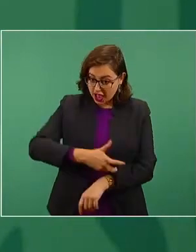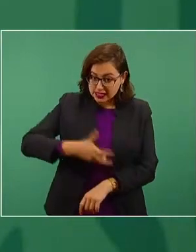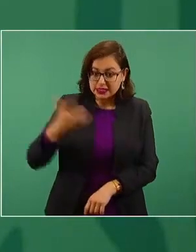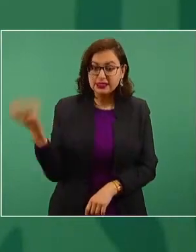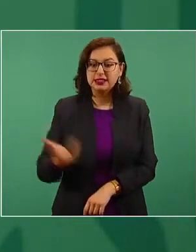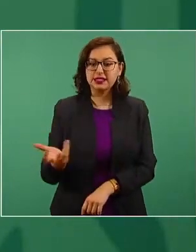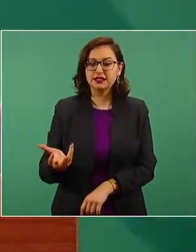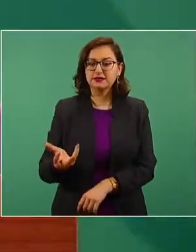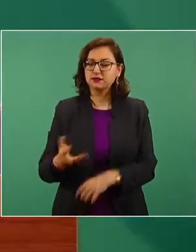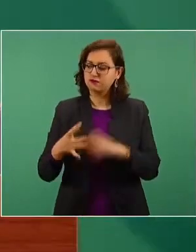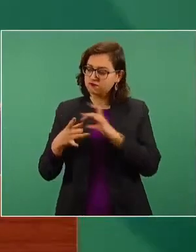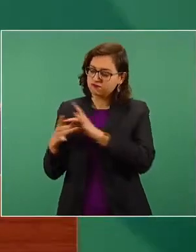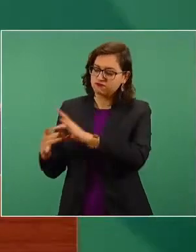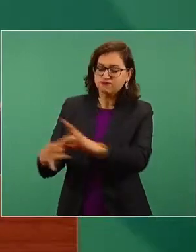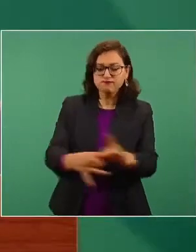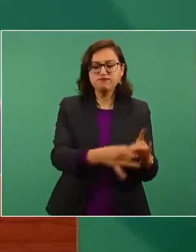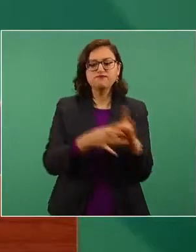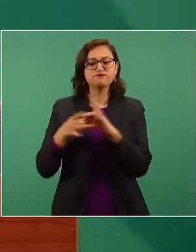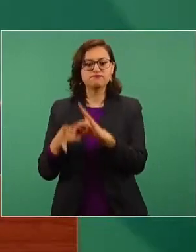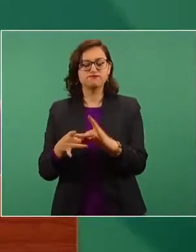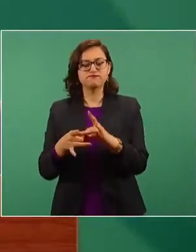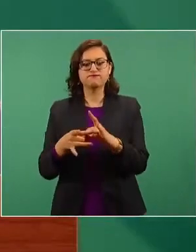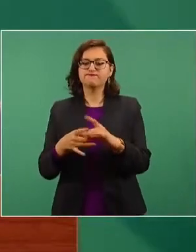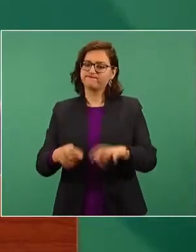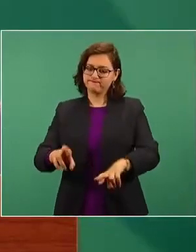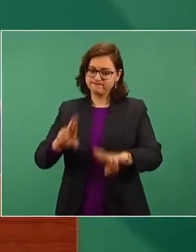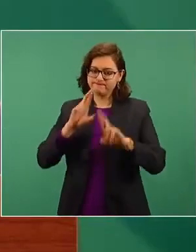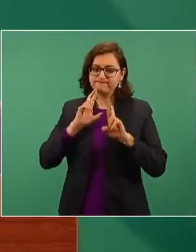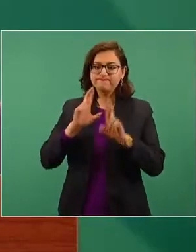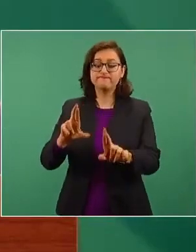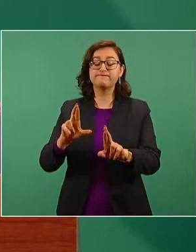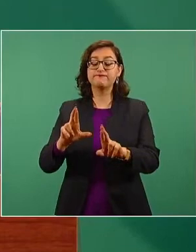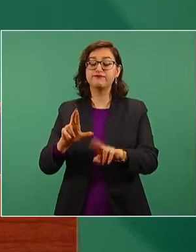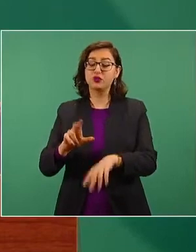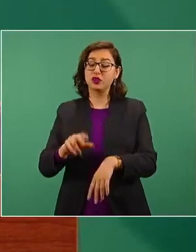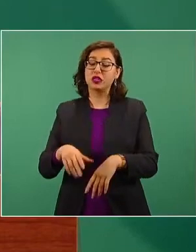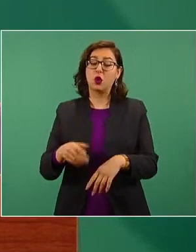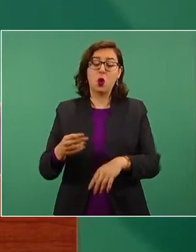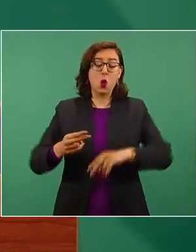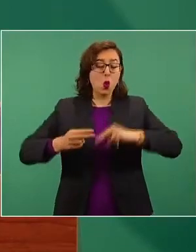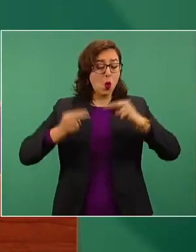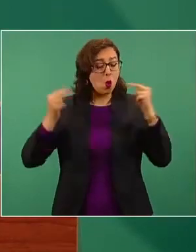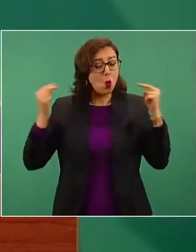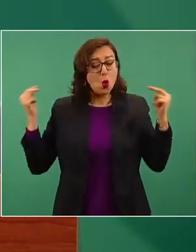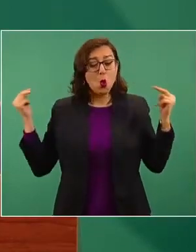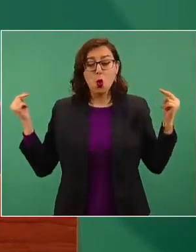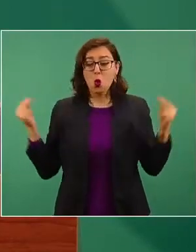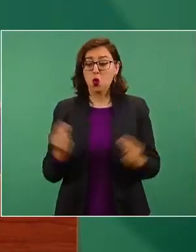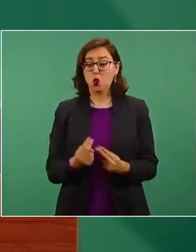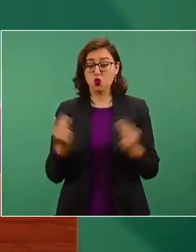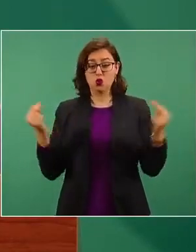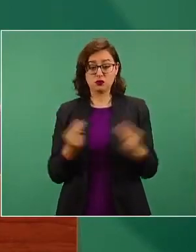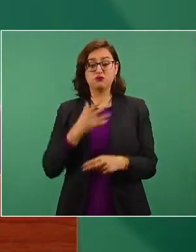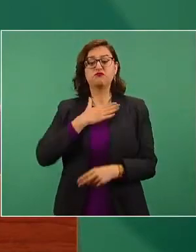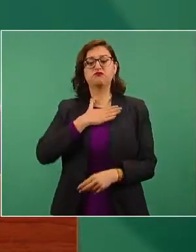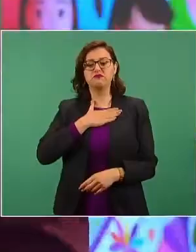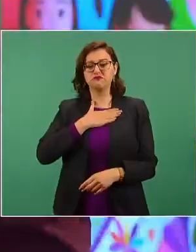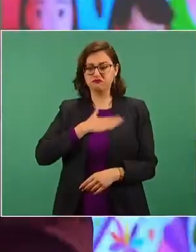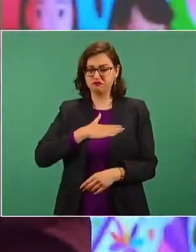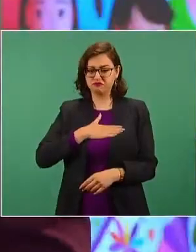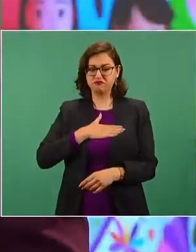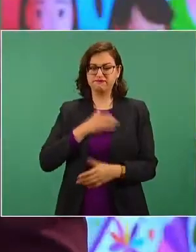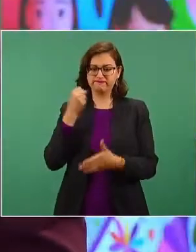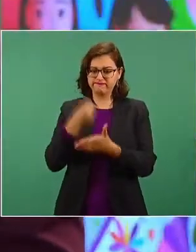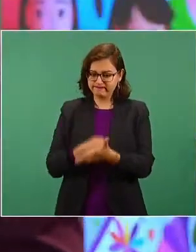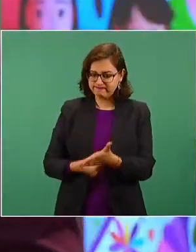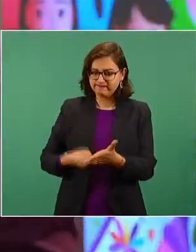unión y de las respuestas, donde urgimos para que la justicia en su sentido más amplio sea una realidad